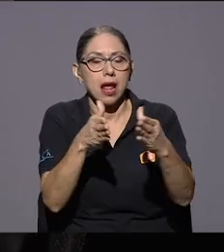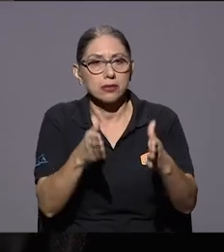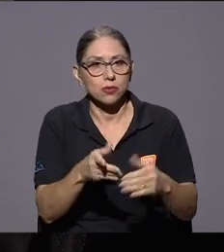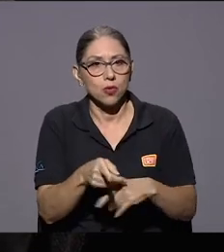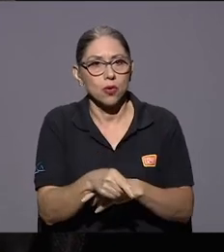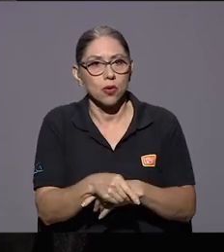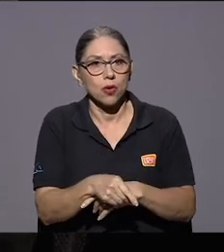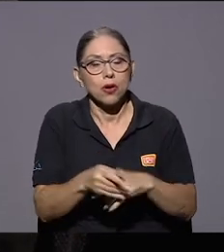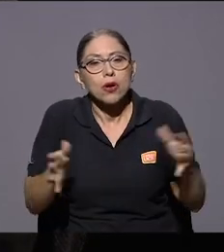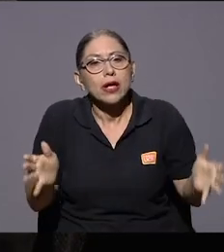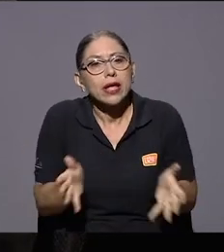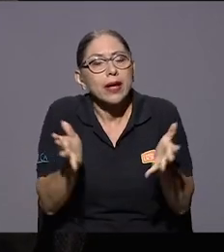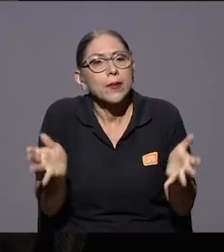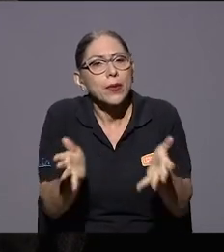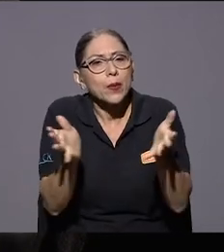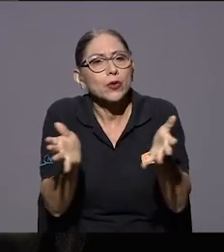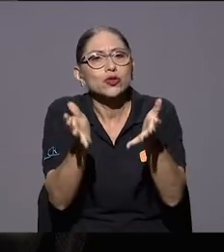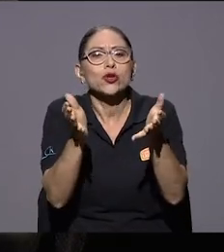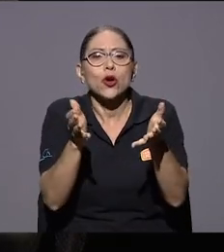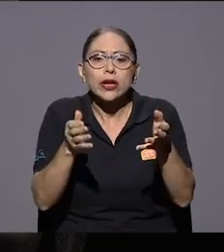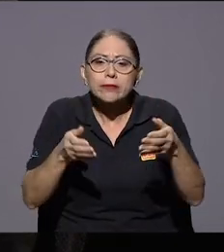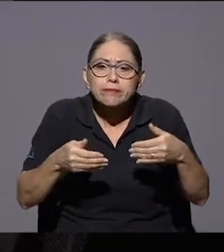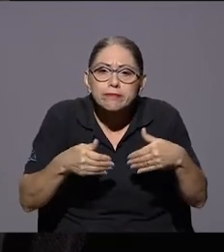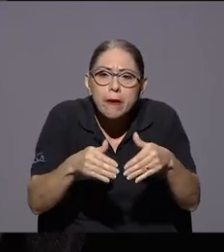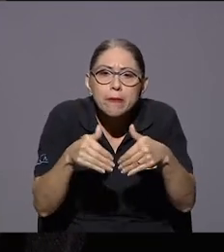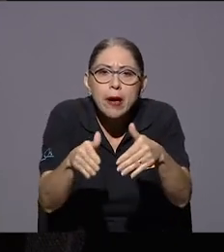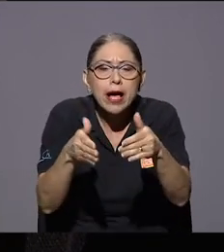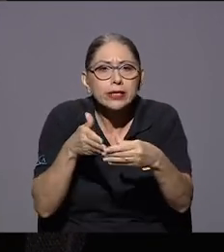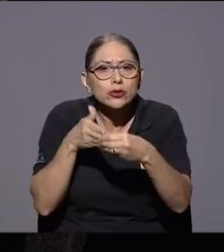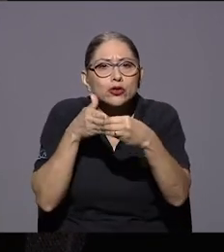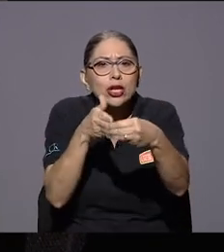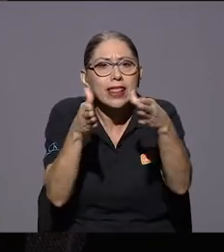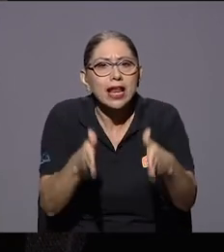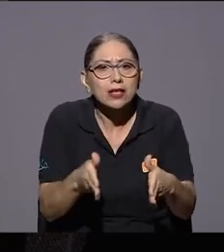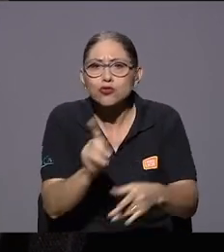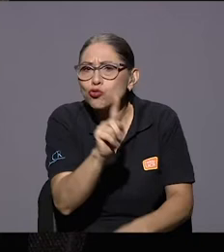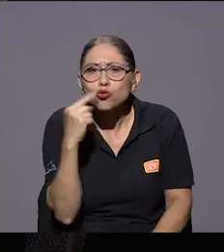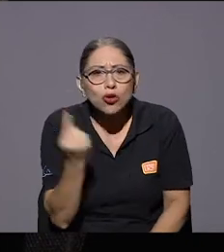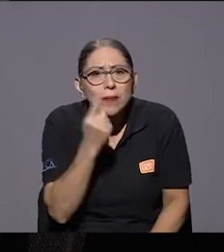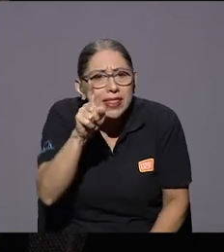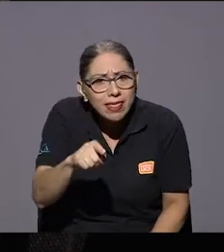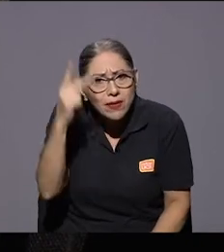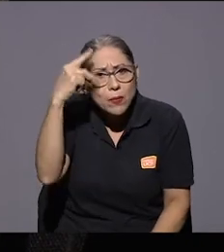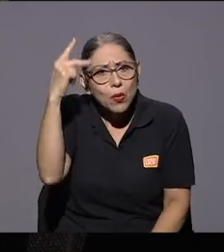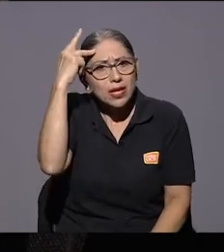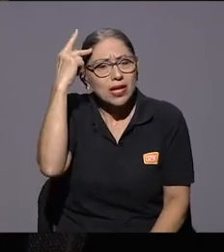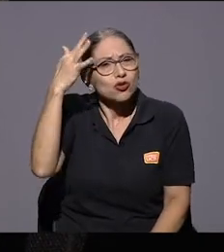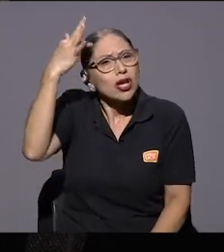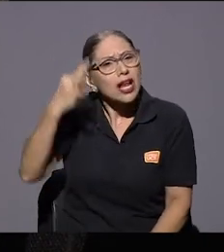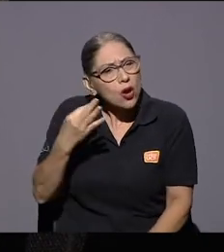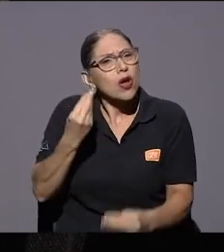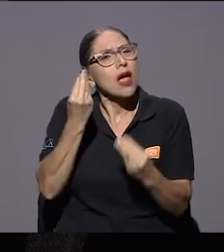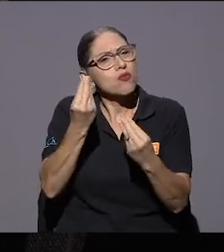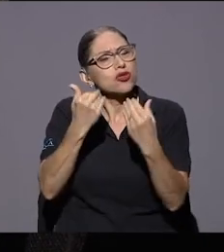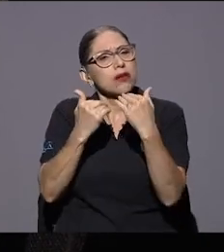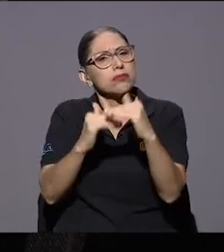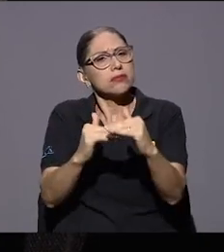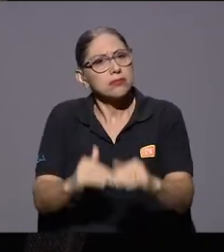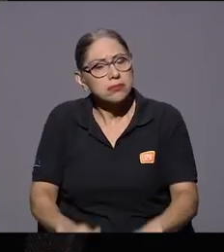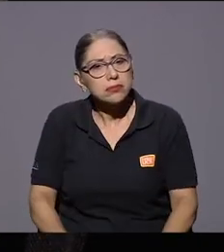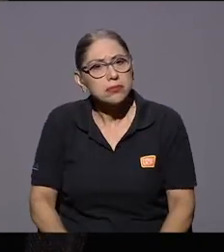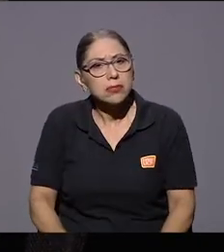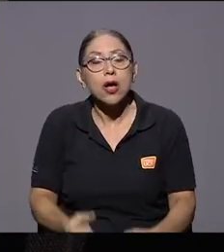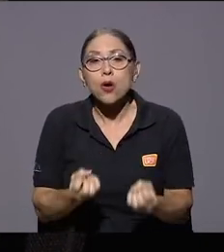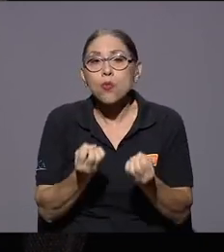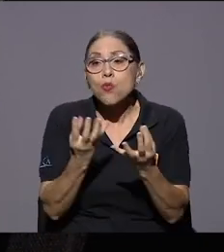que promocionen efectivamente esos liderazgos que no tienen que ser solamente políticos, porque creo que hay un reduccionismo importante. Muchos de